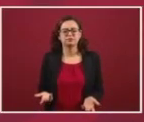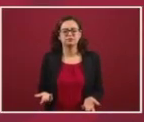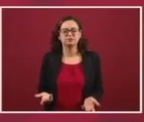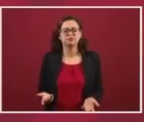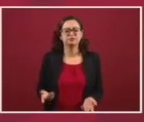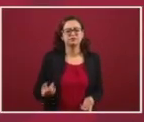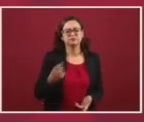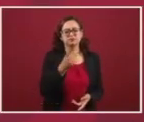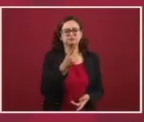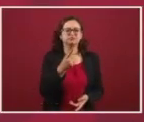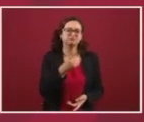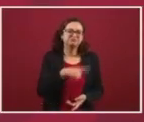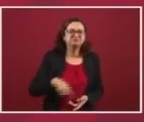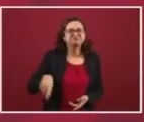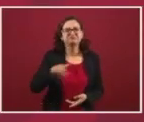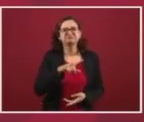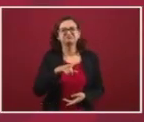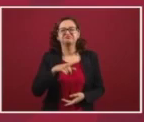para decirlo elegantemente.